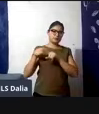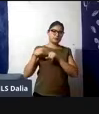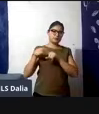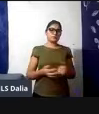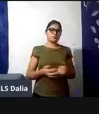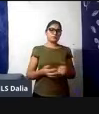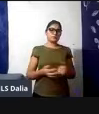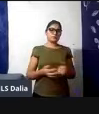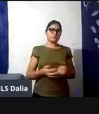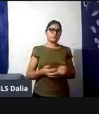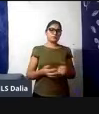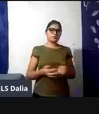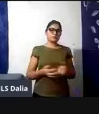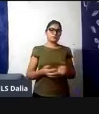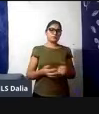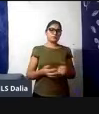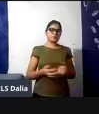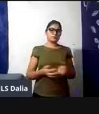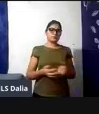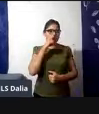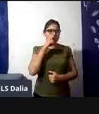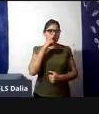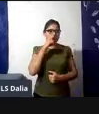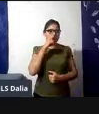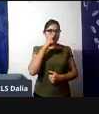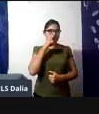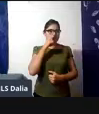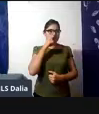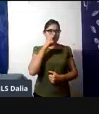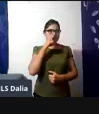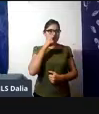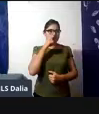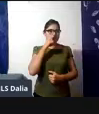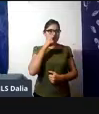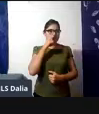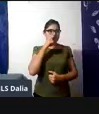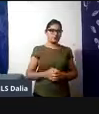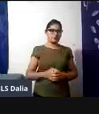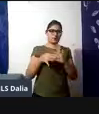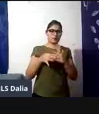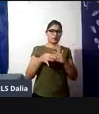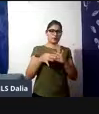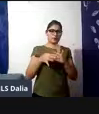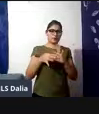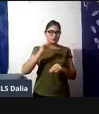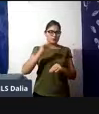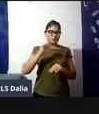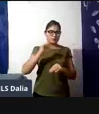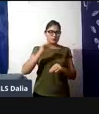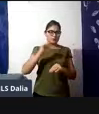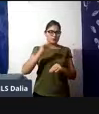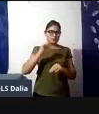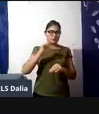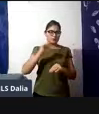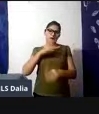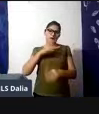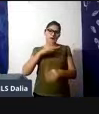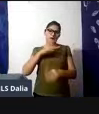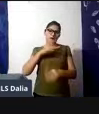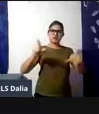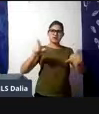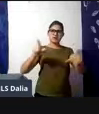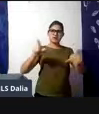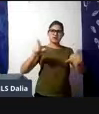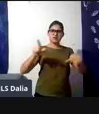redes sociales. Entonces, lo que sucedió fue que me dices que yo no sé ni cómo consiguió mi celular. Pero es que eso es bien fácil. Tú en las